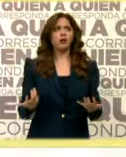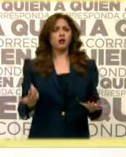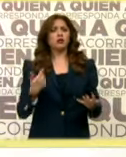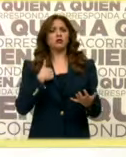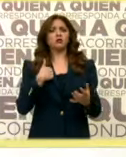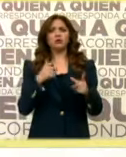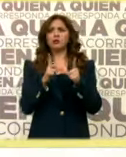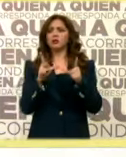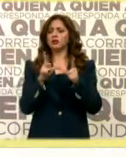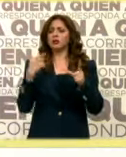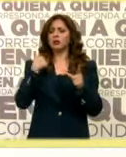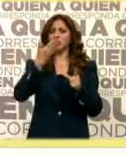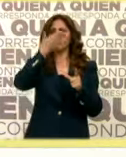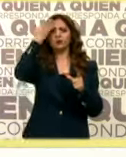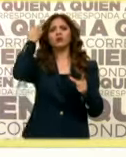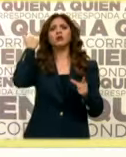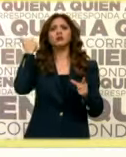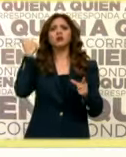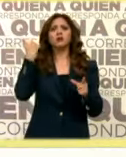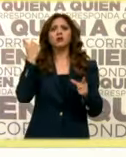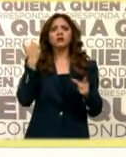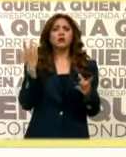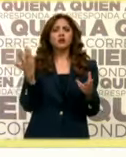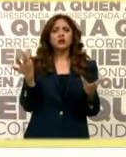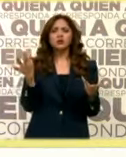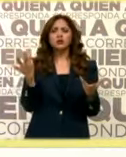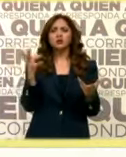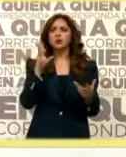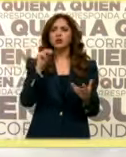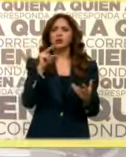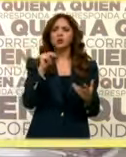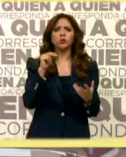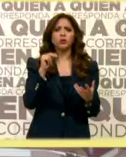licencia. Dije, no.